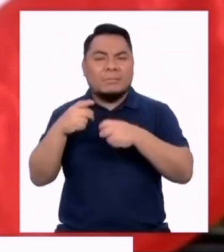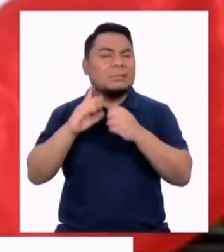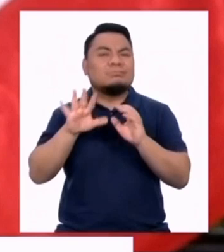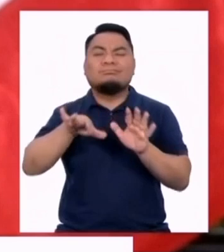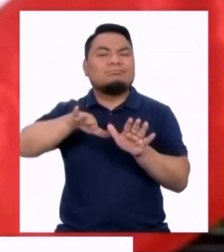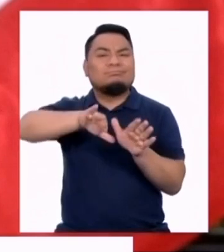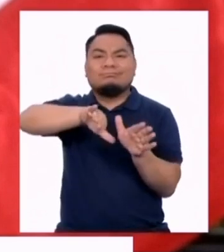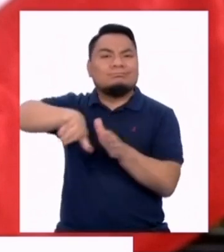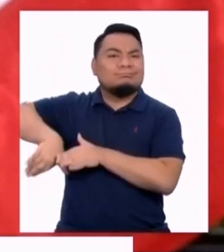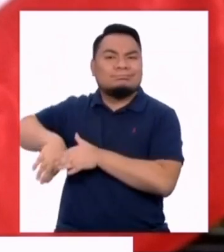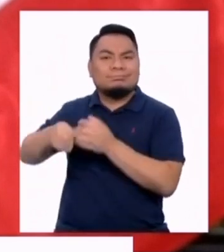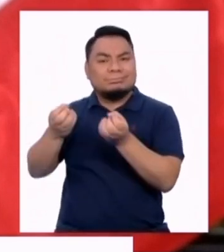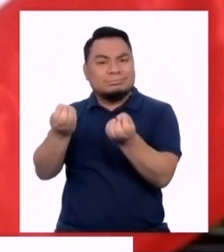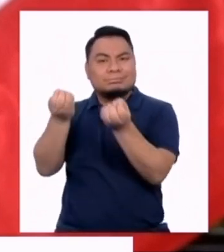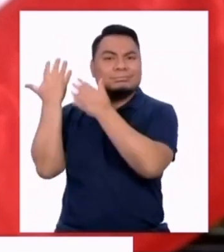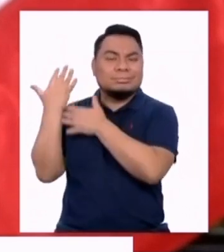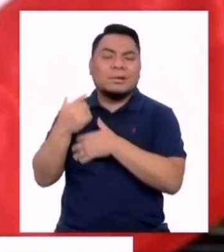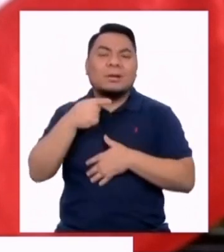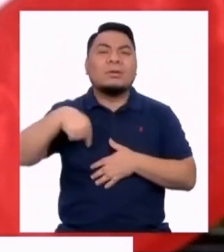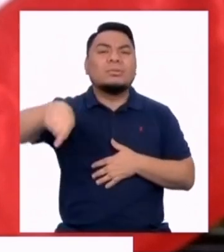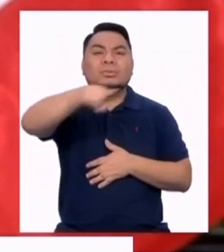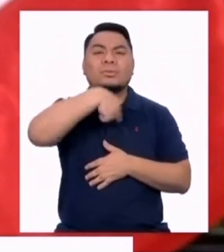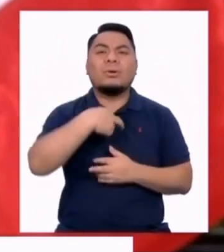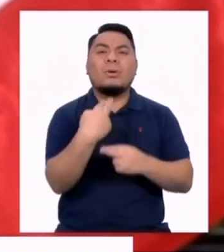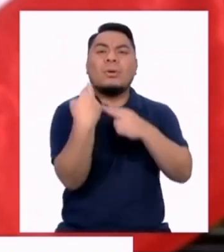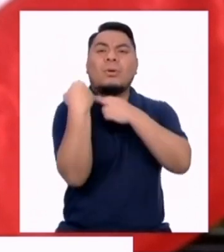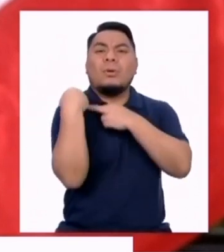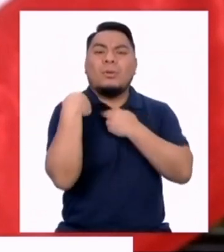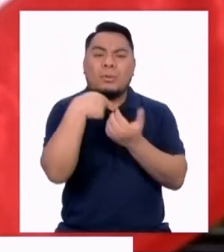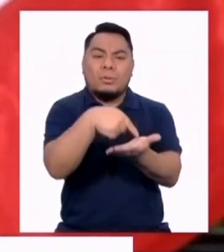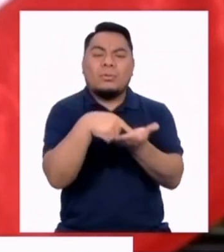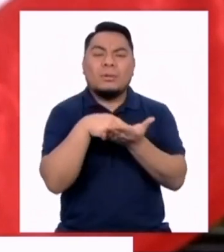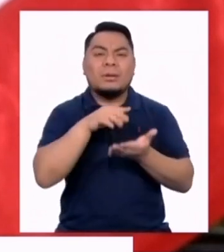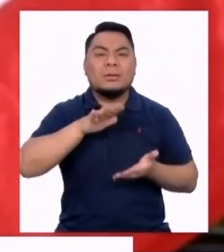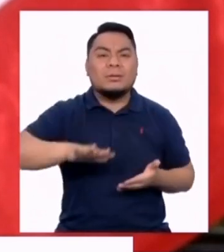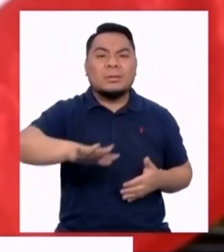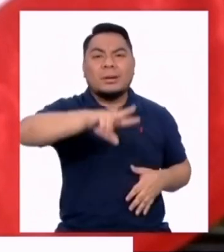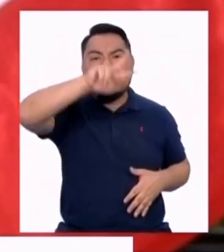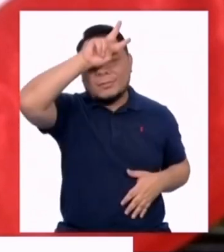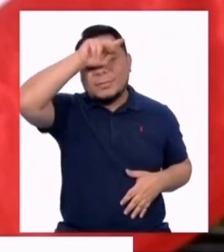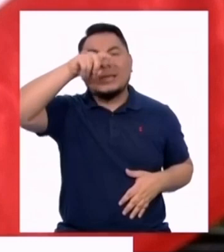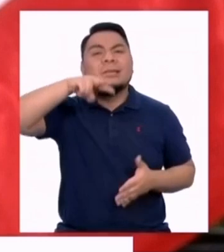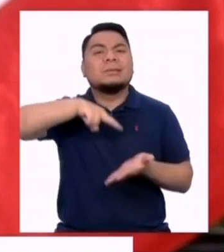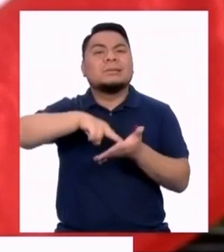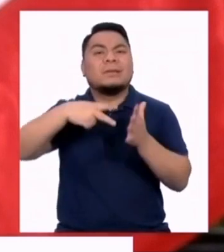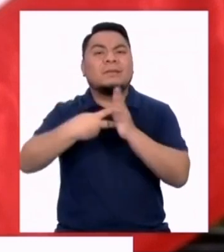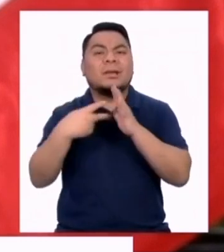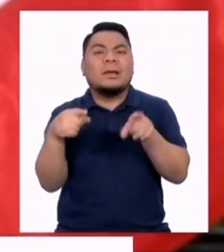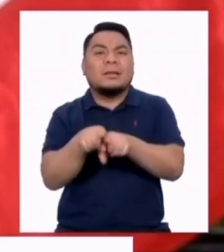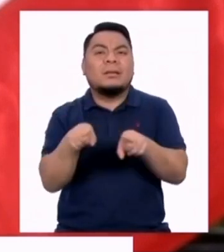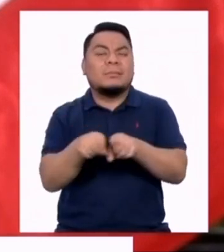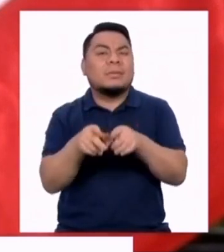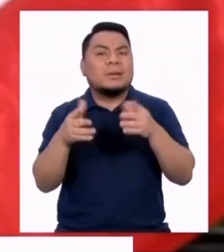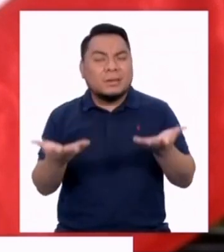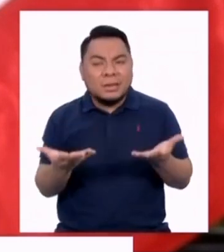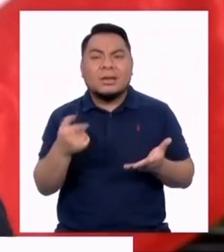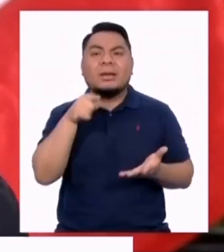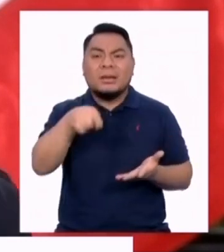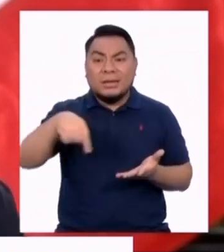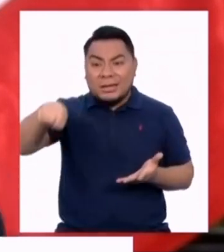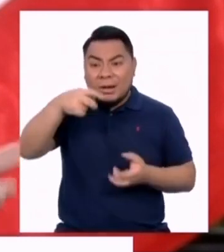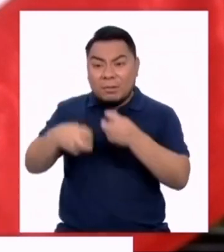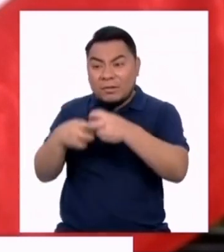patria significa también voltear la página de las diferencias y